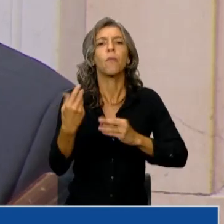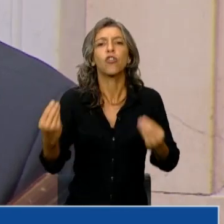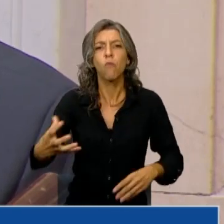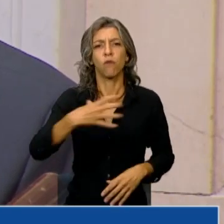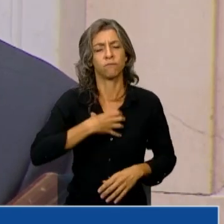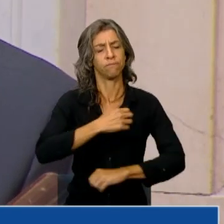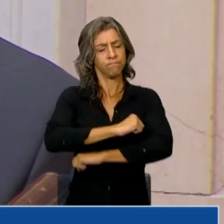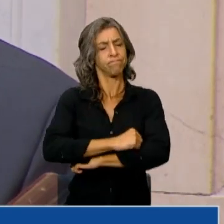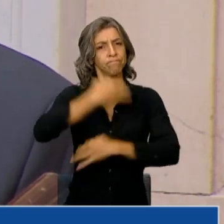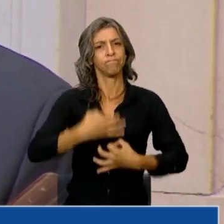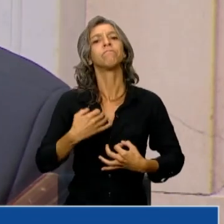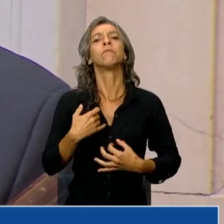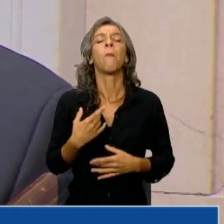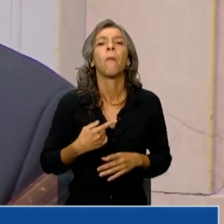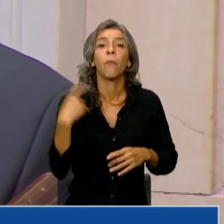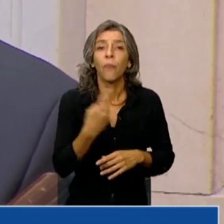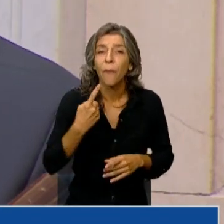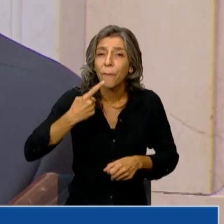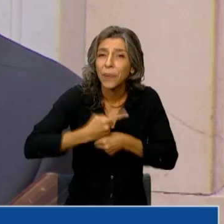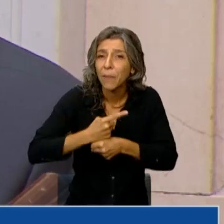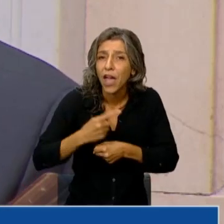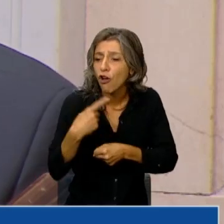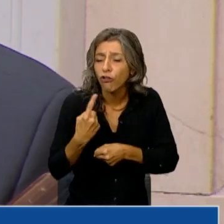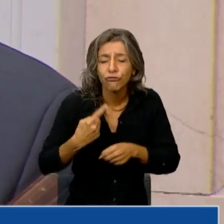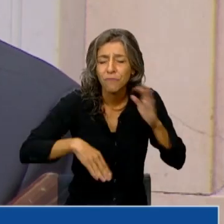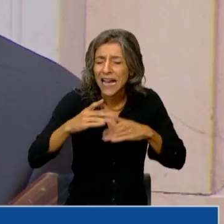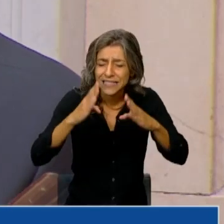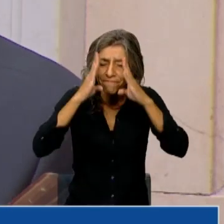mucha determinación. Pero principalmente lo haremos con